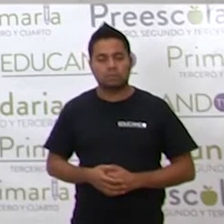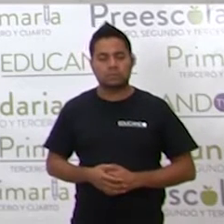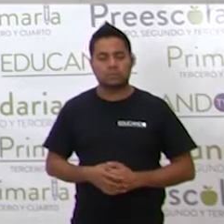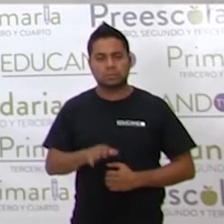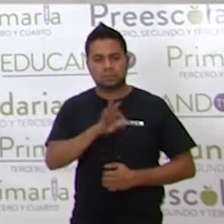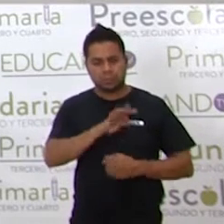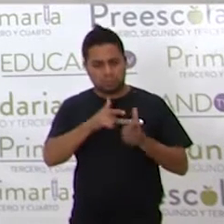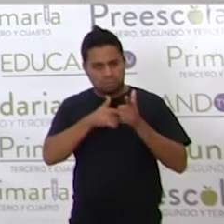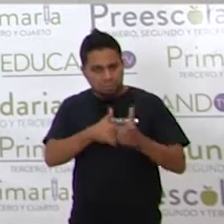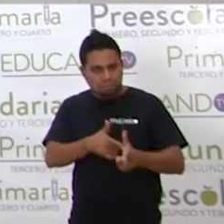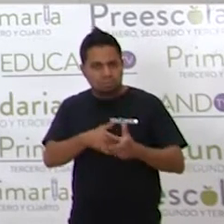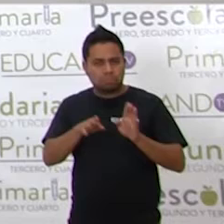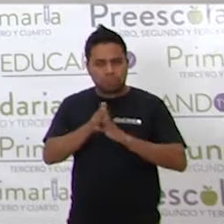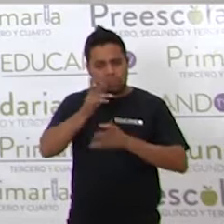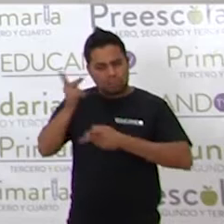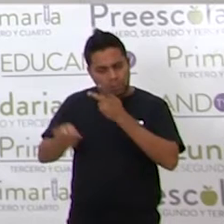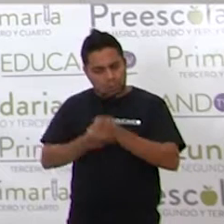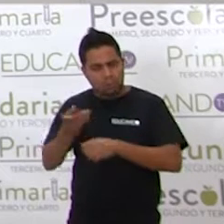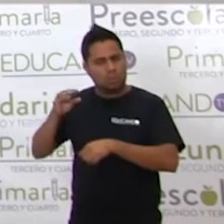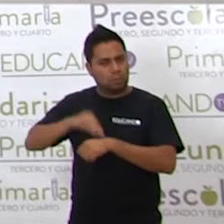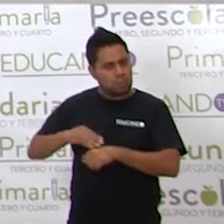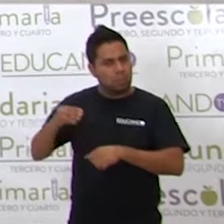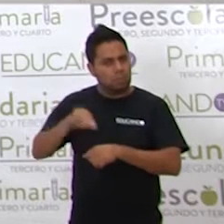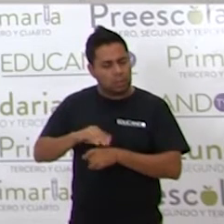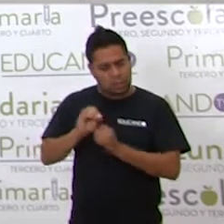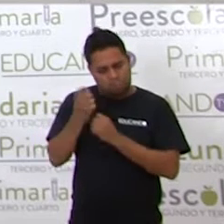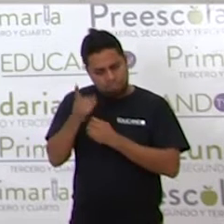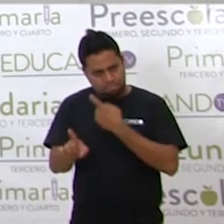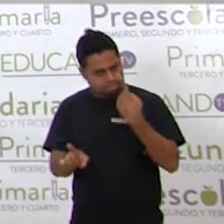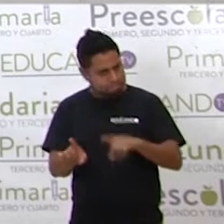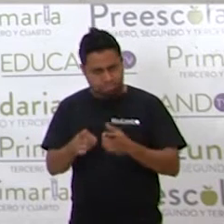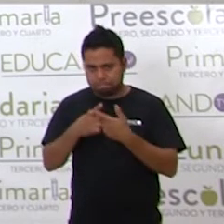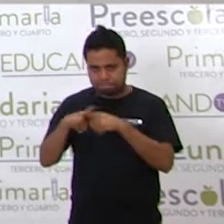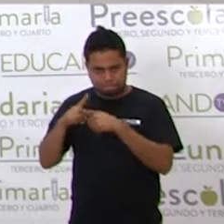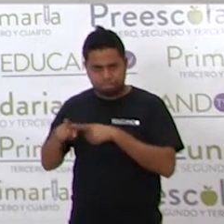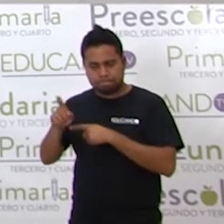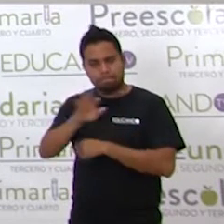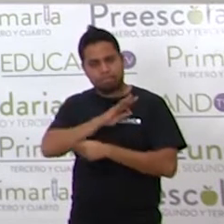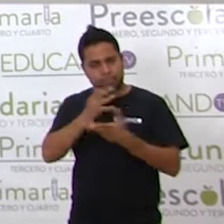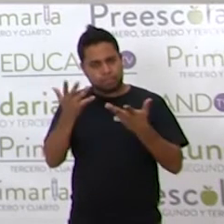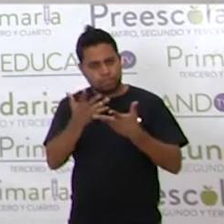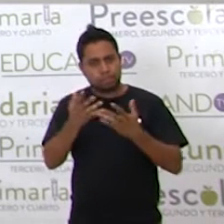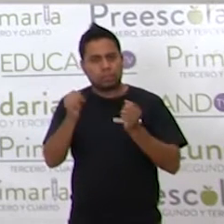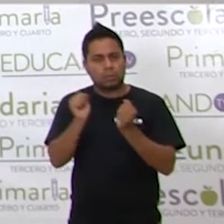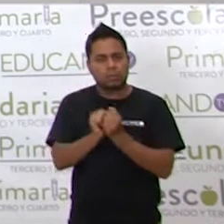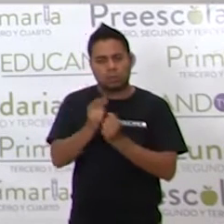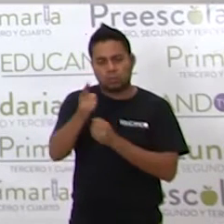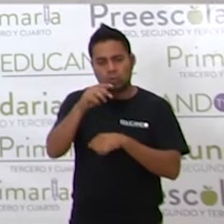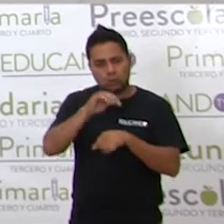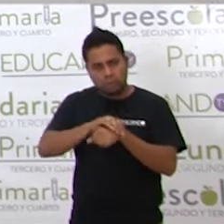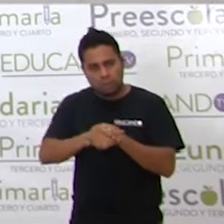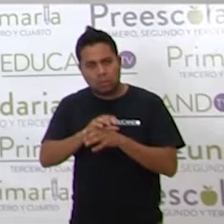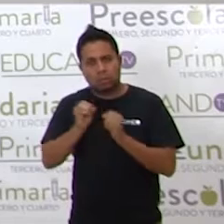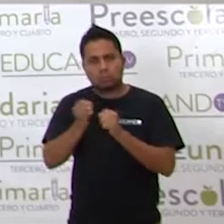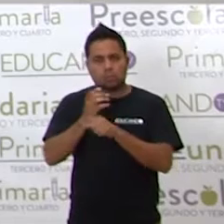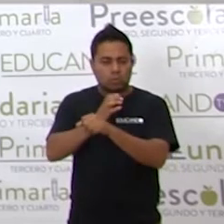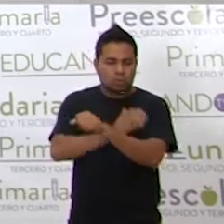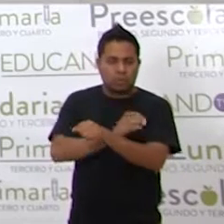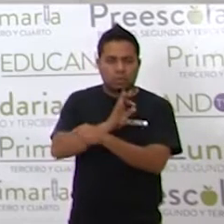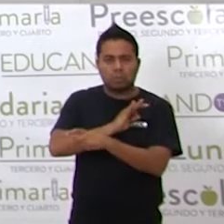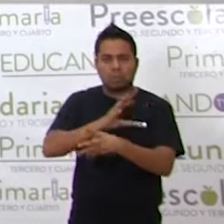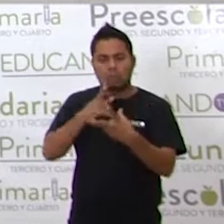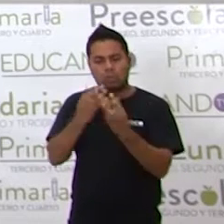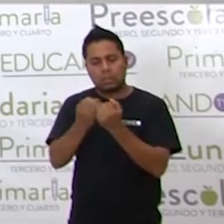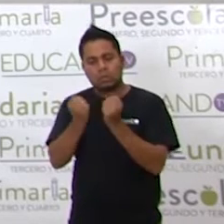seguir construyendo muchas preguntas o muchas indicaciones. Tú lo puedes hacer con tus compañeros, con tus amigos, con